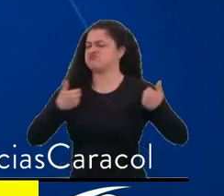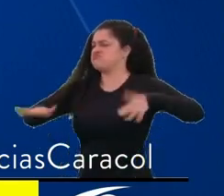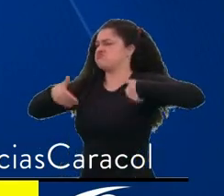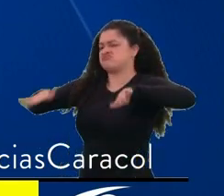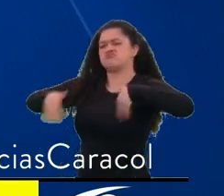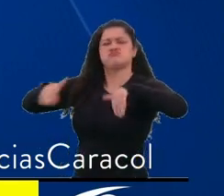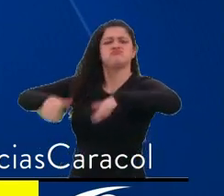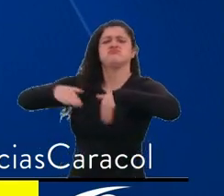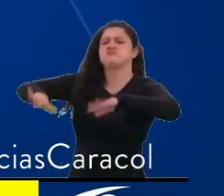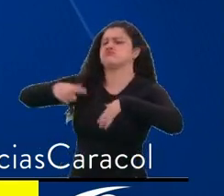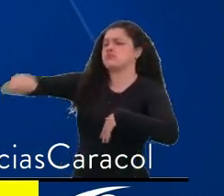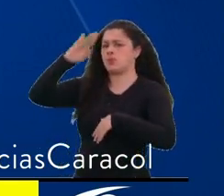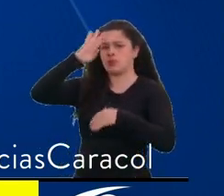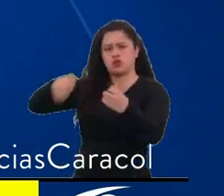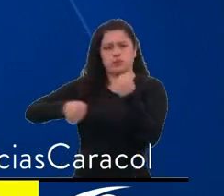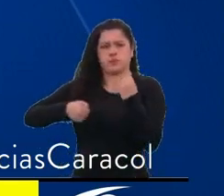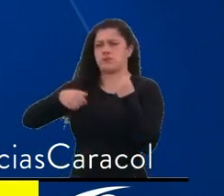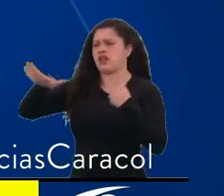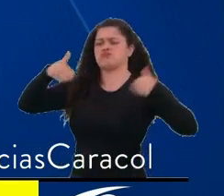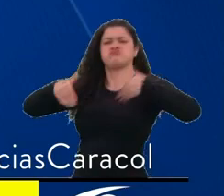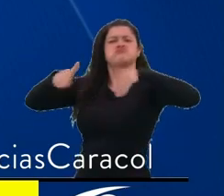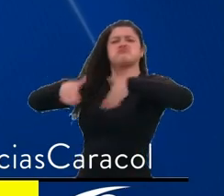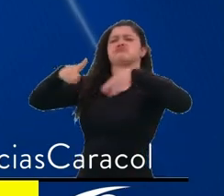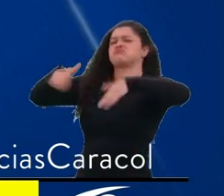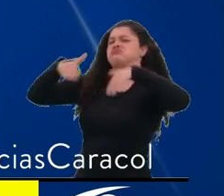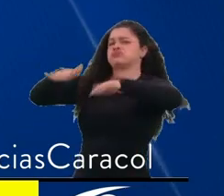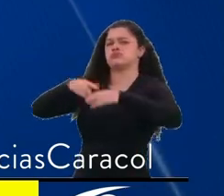territorial, presionándolos para que se retiren.